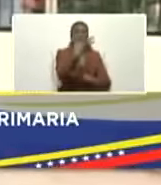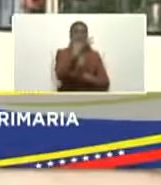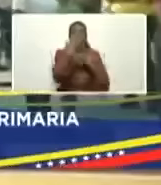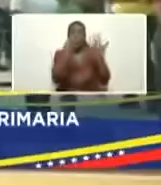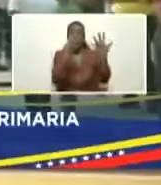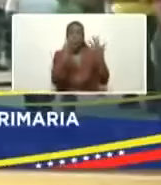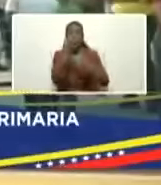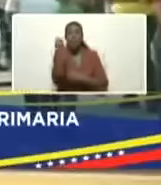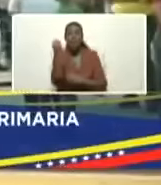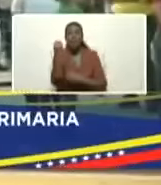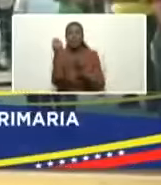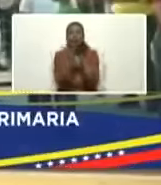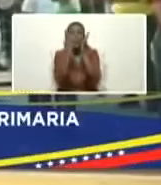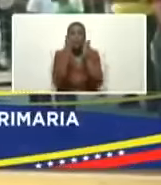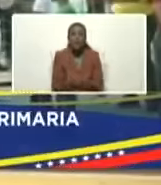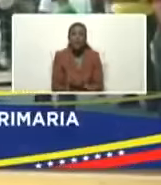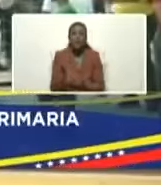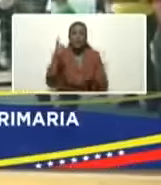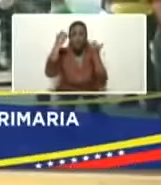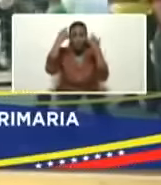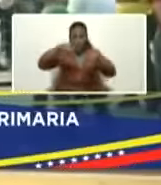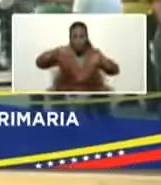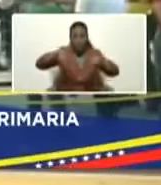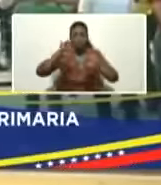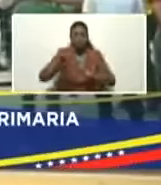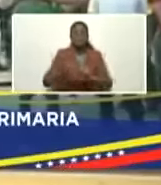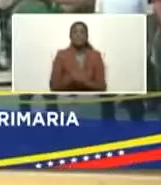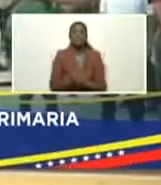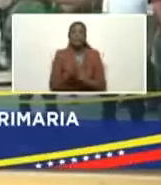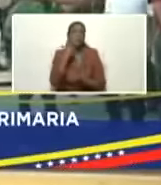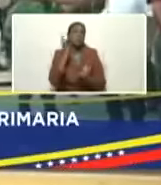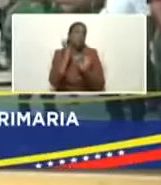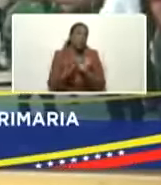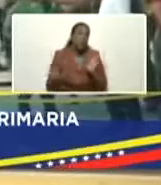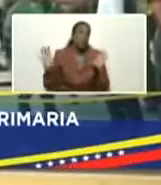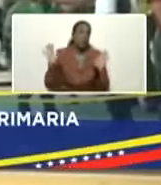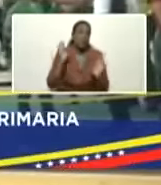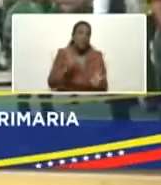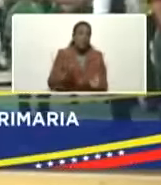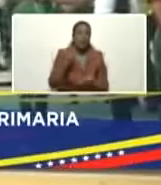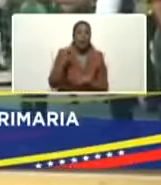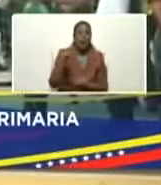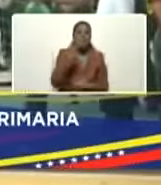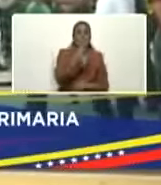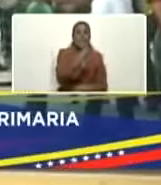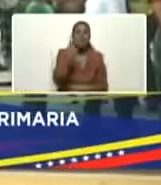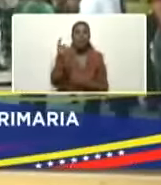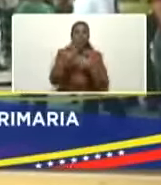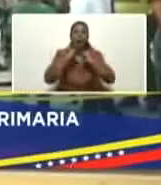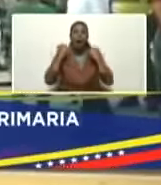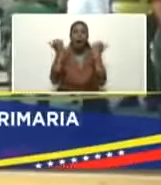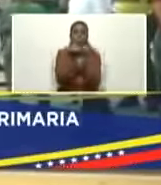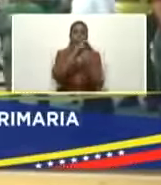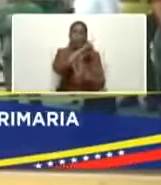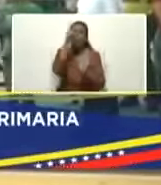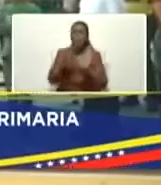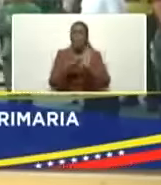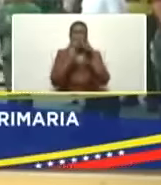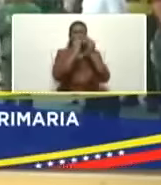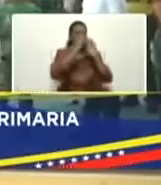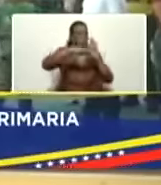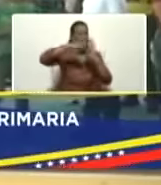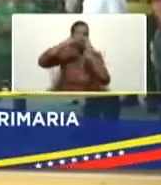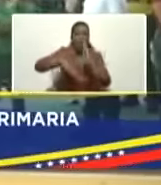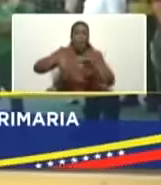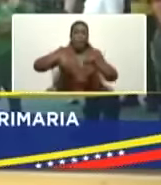590 muchachos de la gran muchachada de Casacoima. Por supuesto, presidente, aquí tenemos 21 aulas que fueron totalmente recuperadas